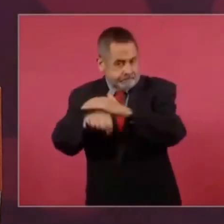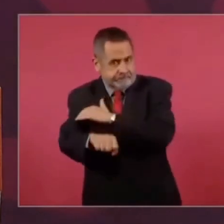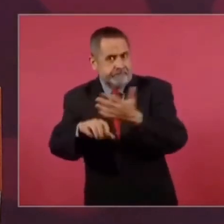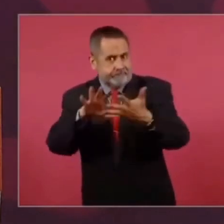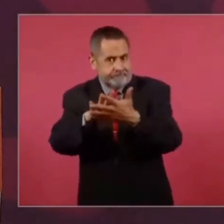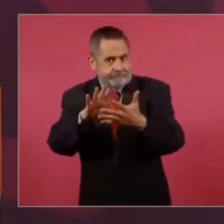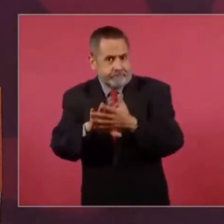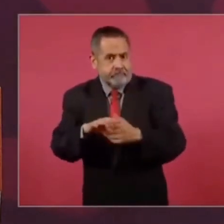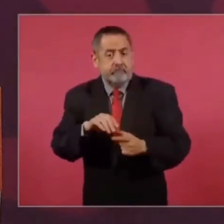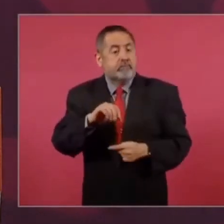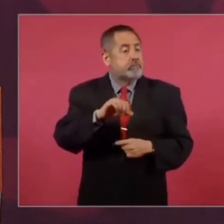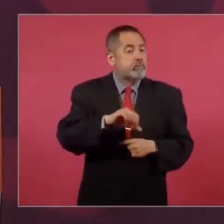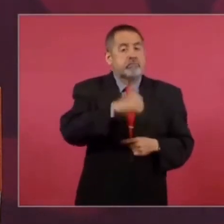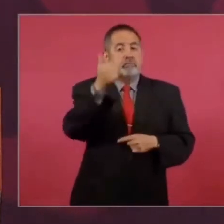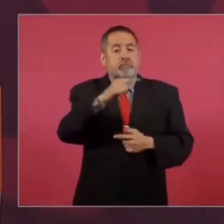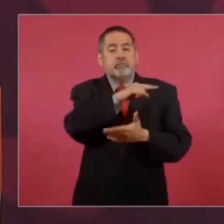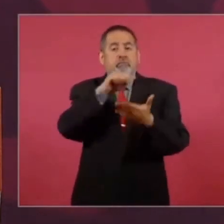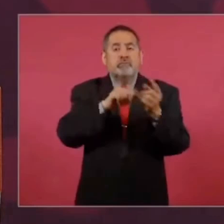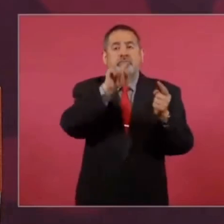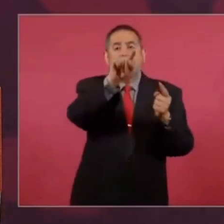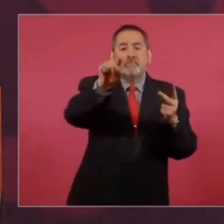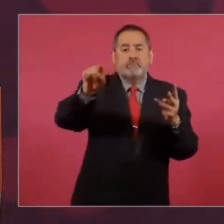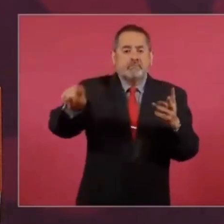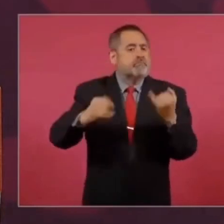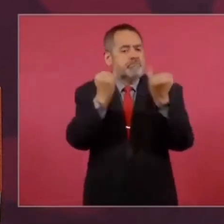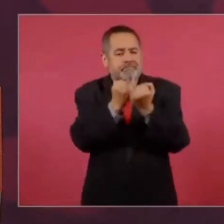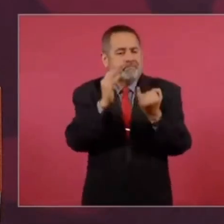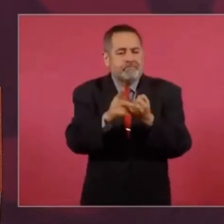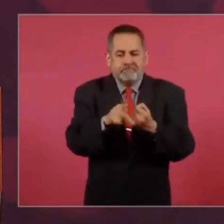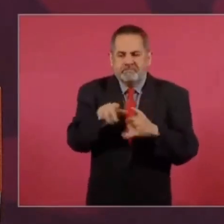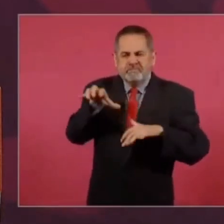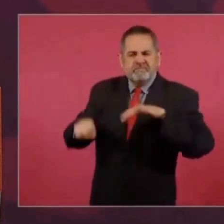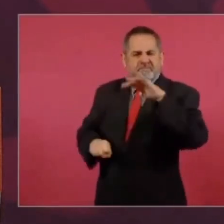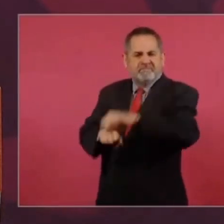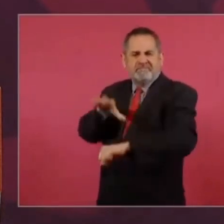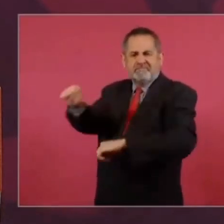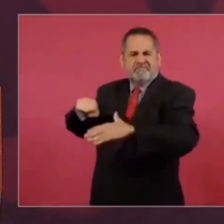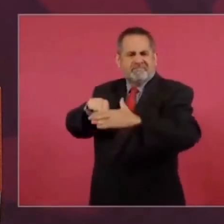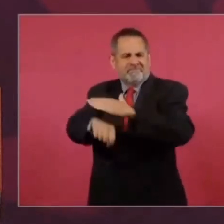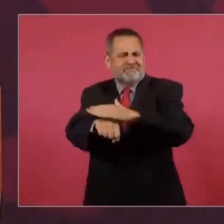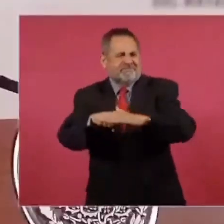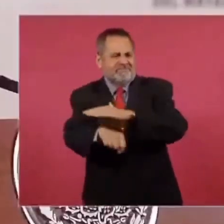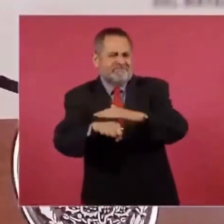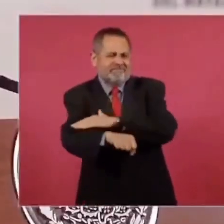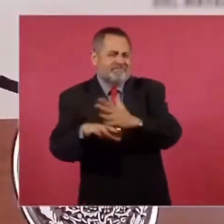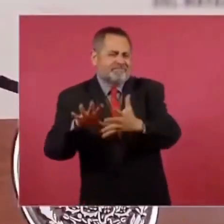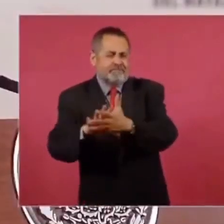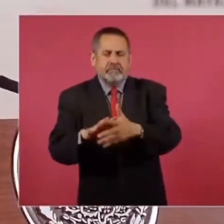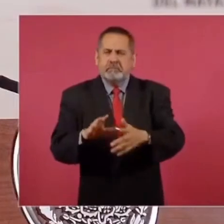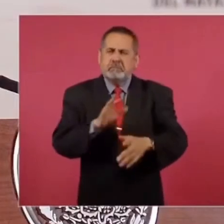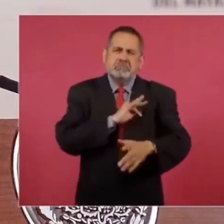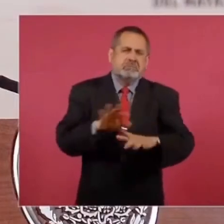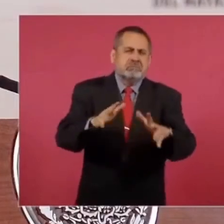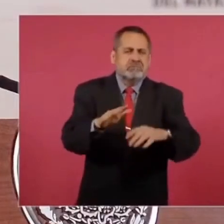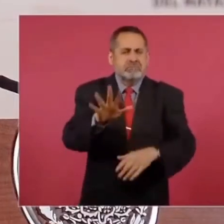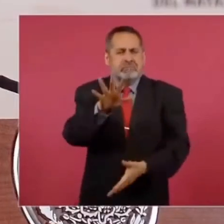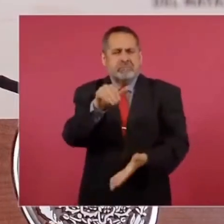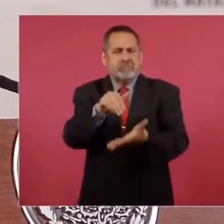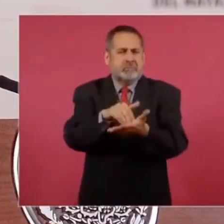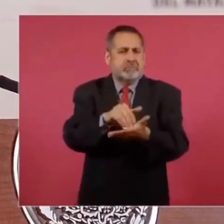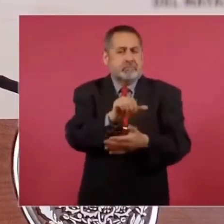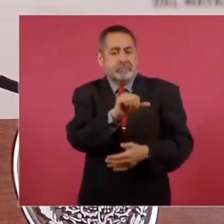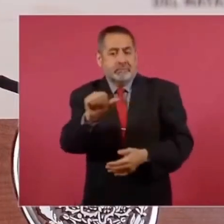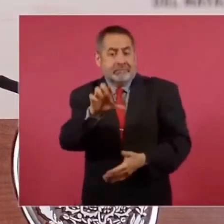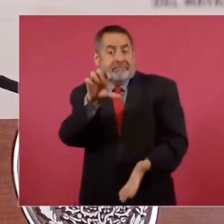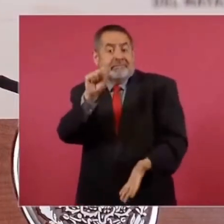de antirreeleccionistas. Se calcula que llegó a haber entre 5,000 y